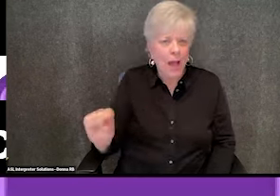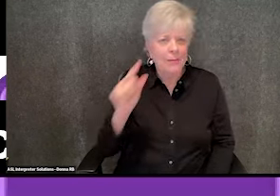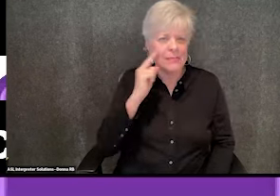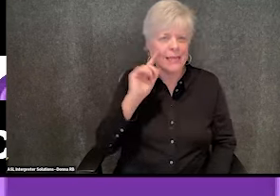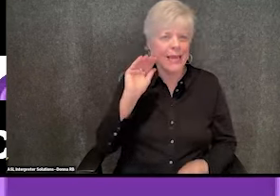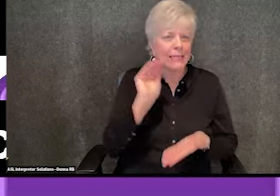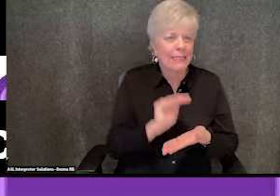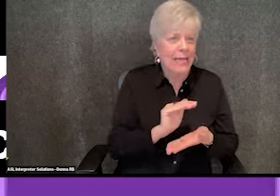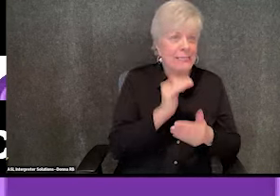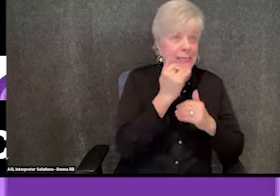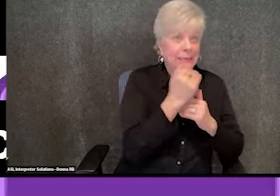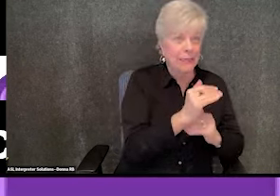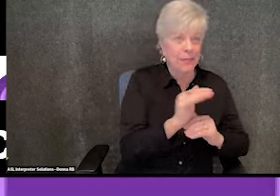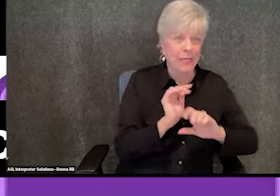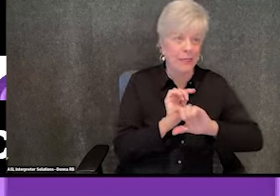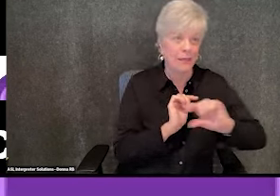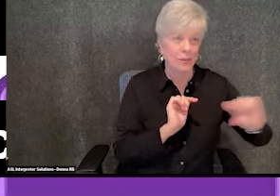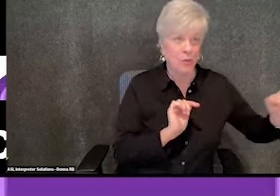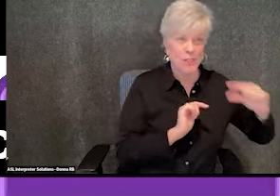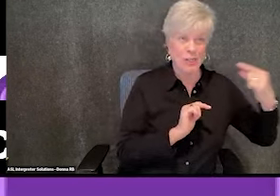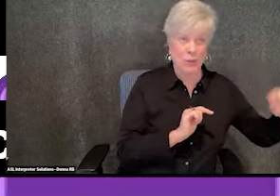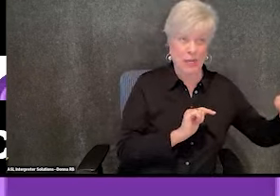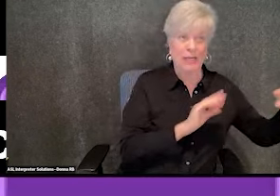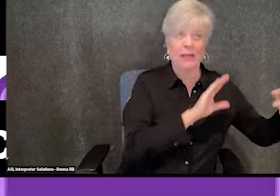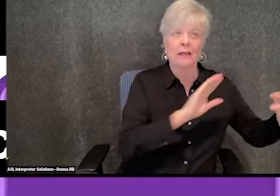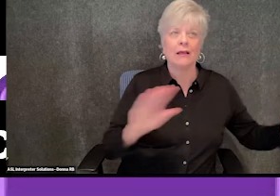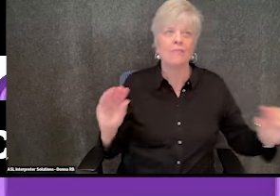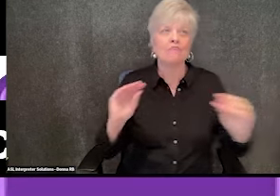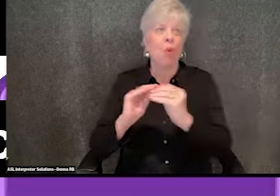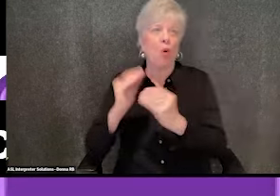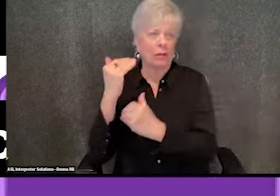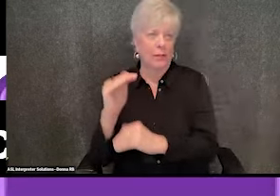Si pueden mirar ahí en la flecha que aparece en el fondo,